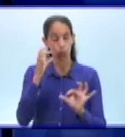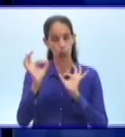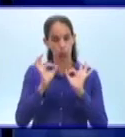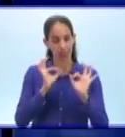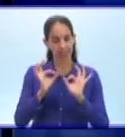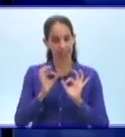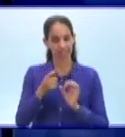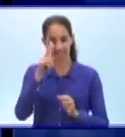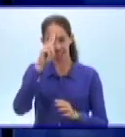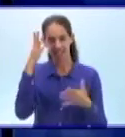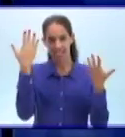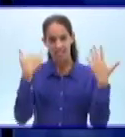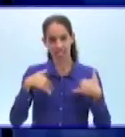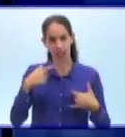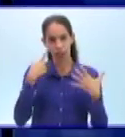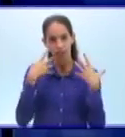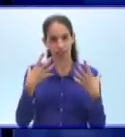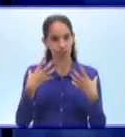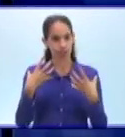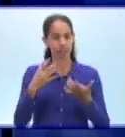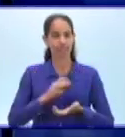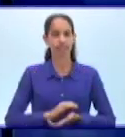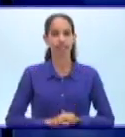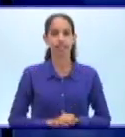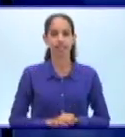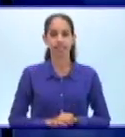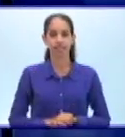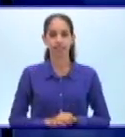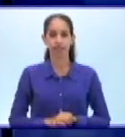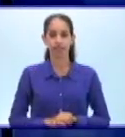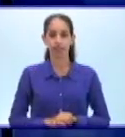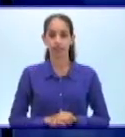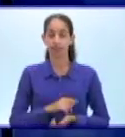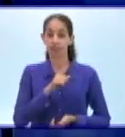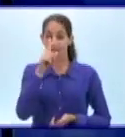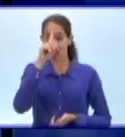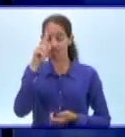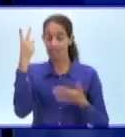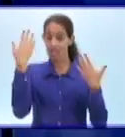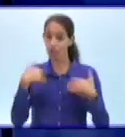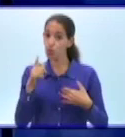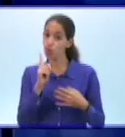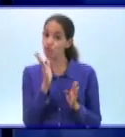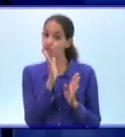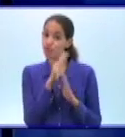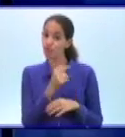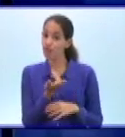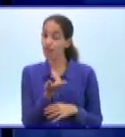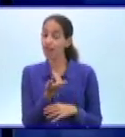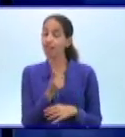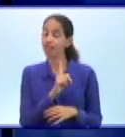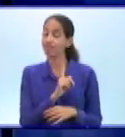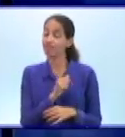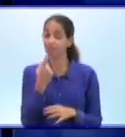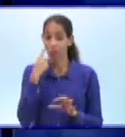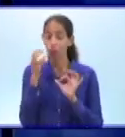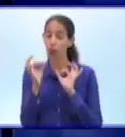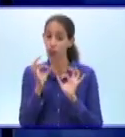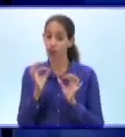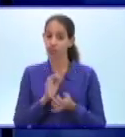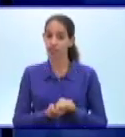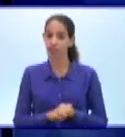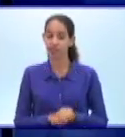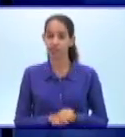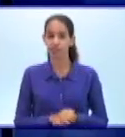La salud es lo más importante y si ella nos acompaña, todos los caminos son